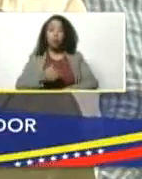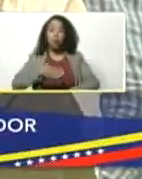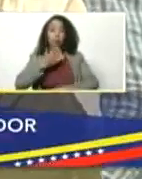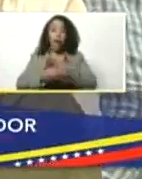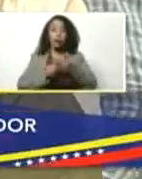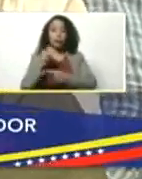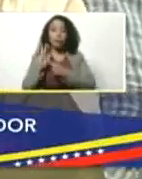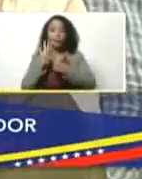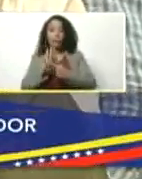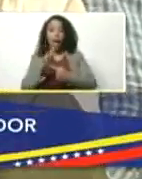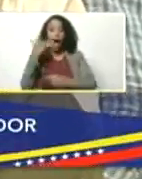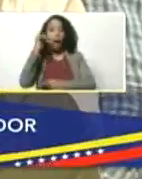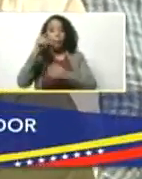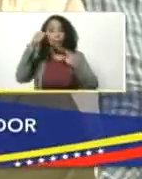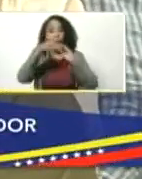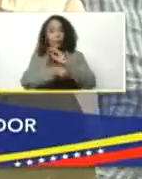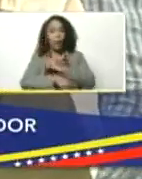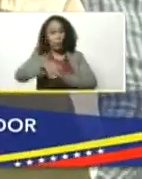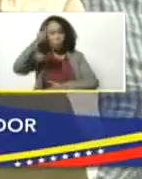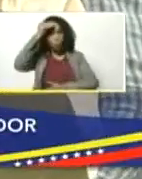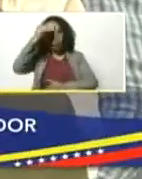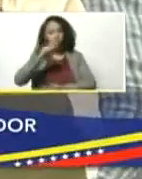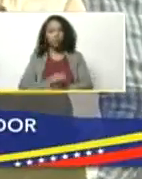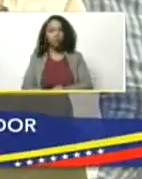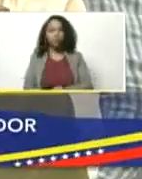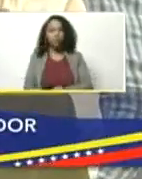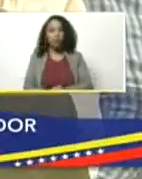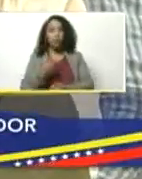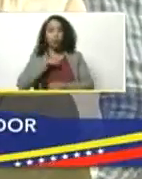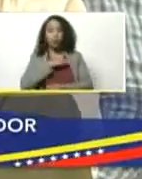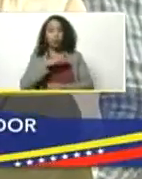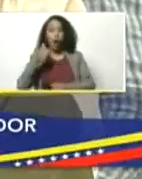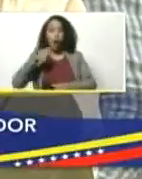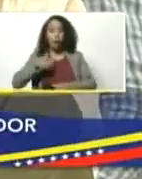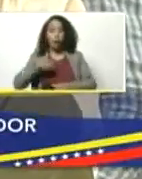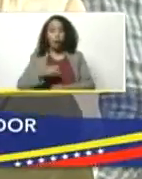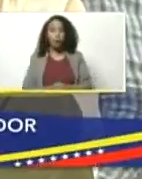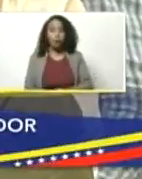señalar que tiene profundos aprendizajes. En el caso nuestro, presidente,